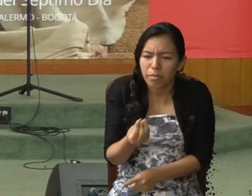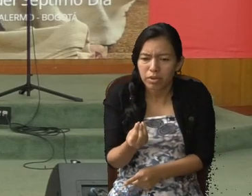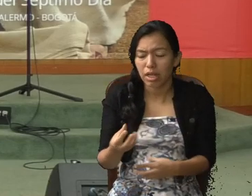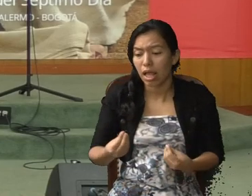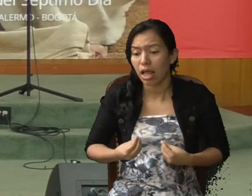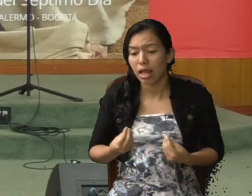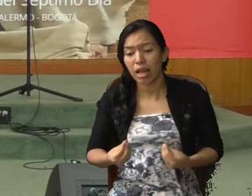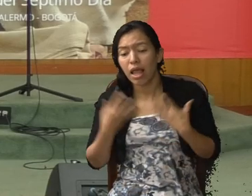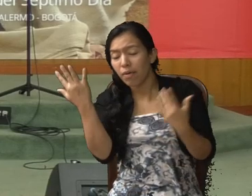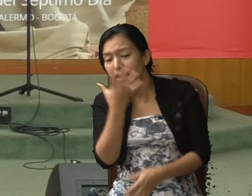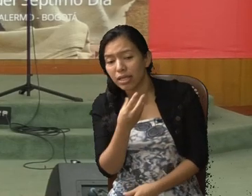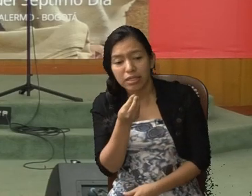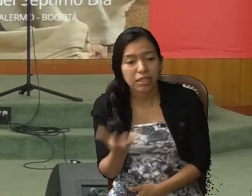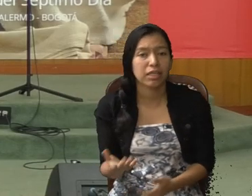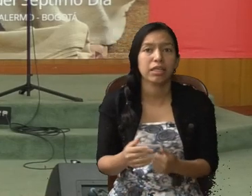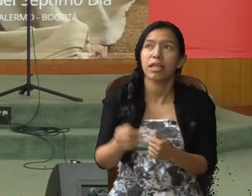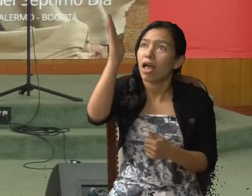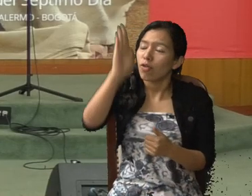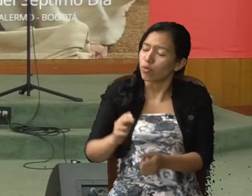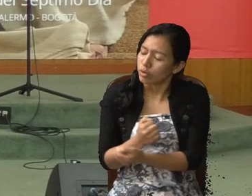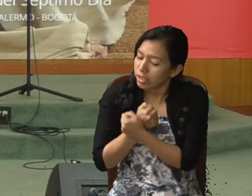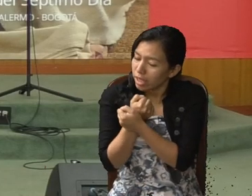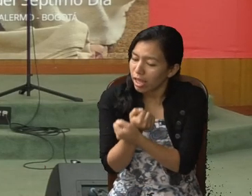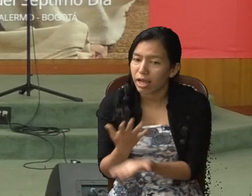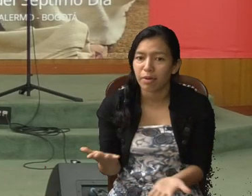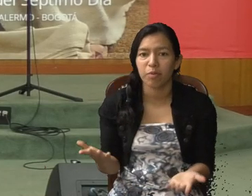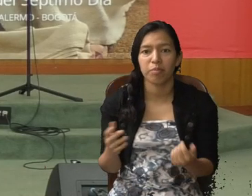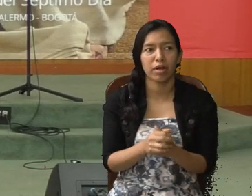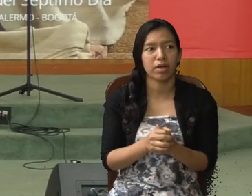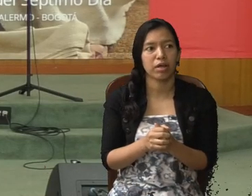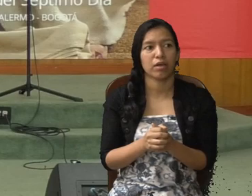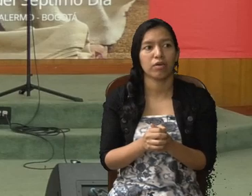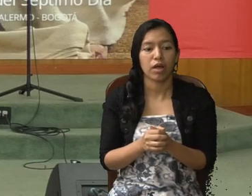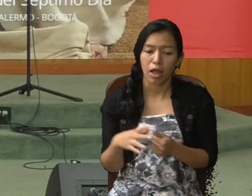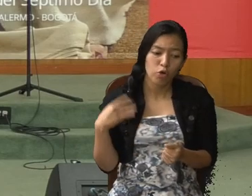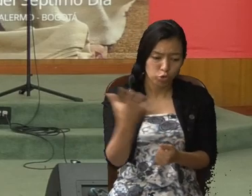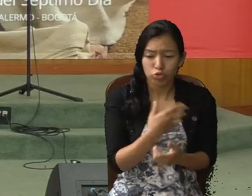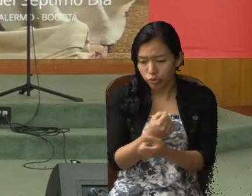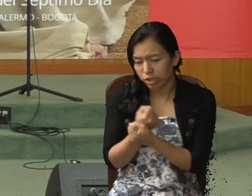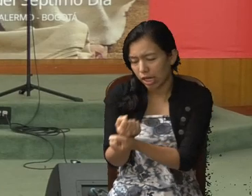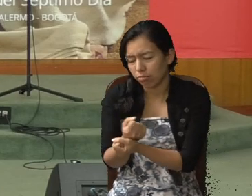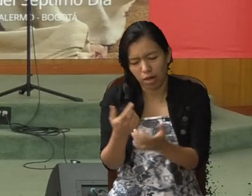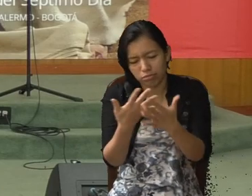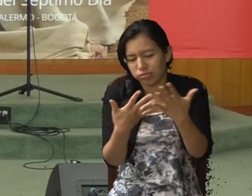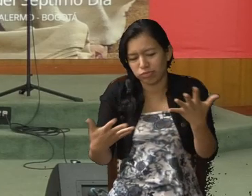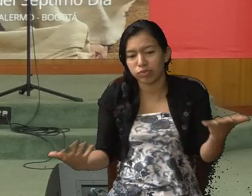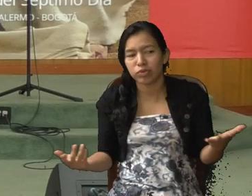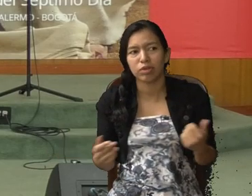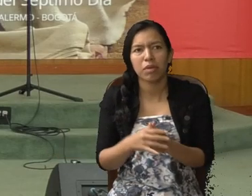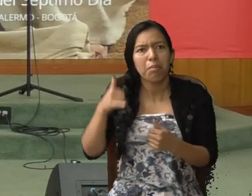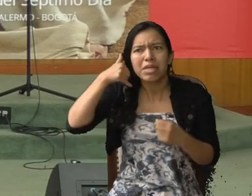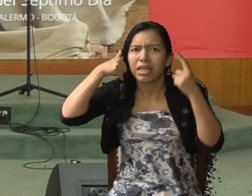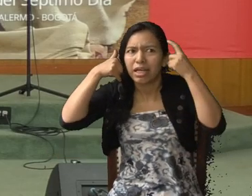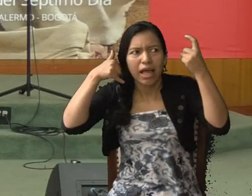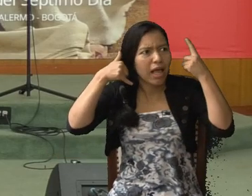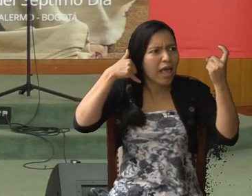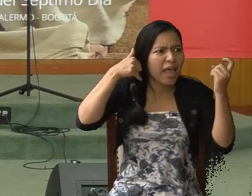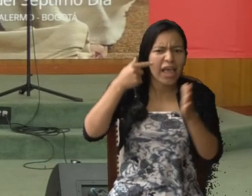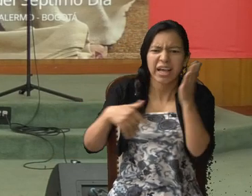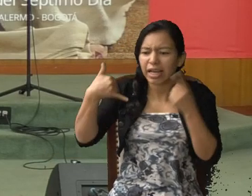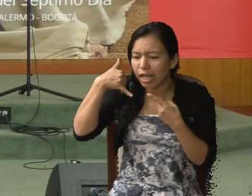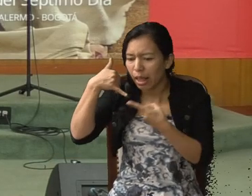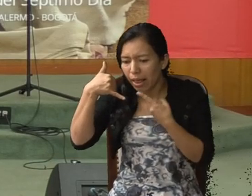es bella, Dios te ama, nosotros te queremos. Bueno, Comenzamos a pensar en las mejores